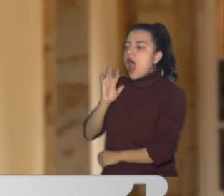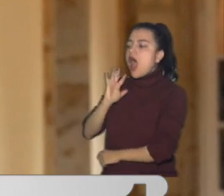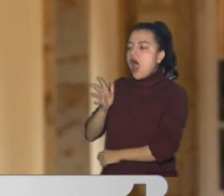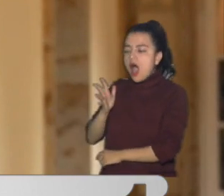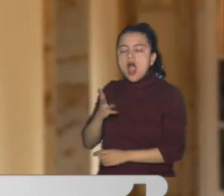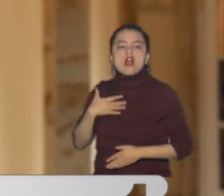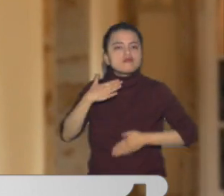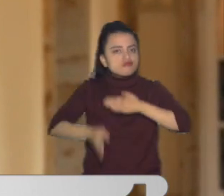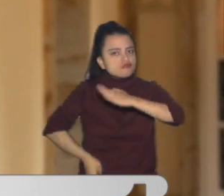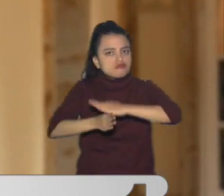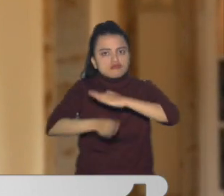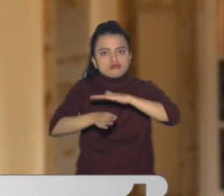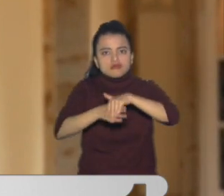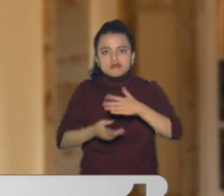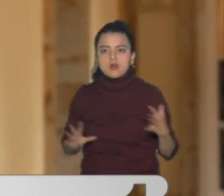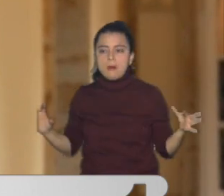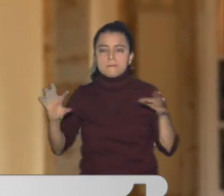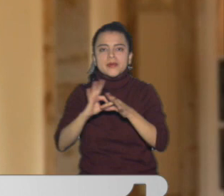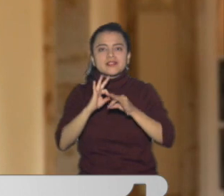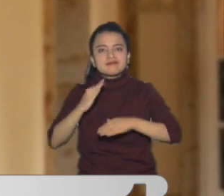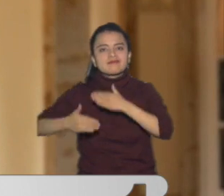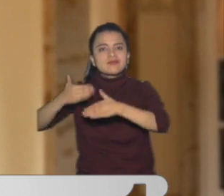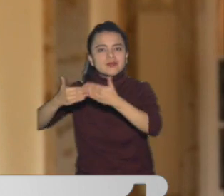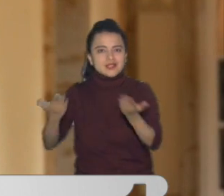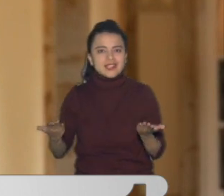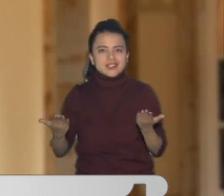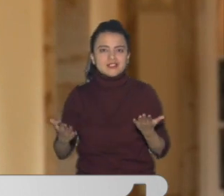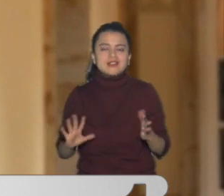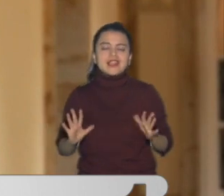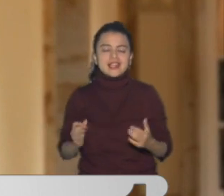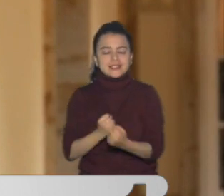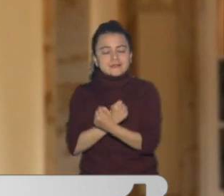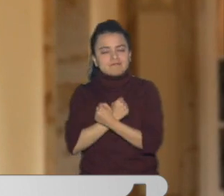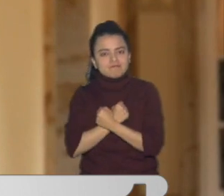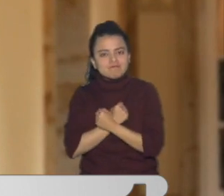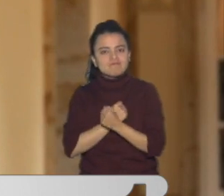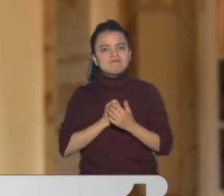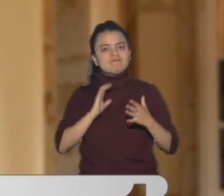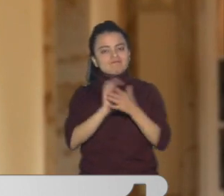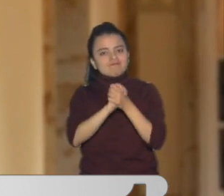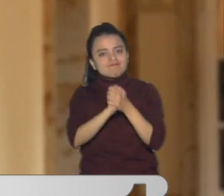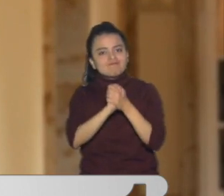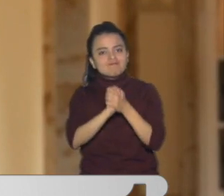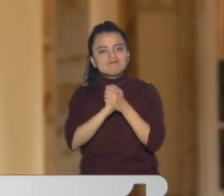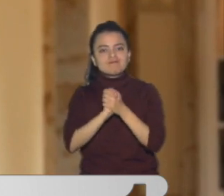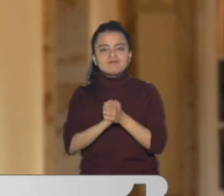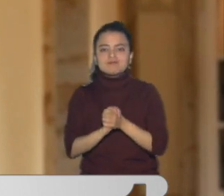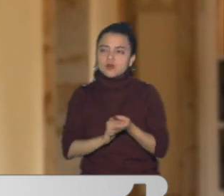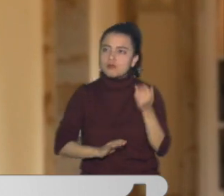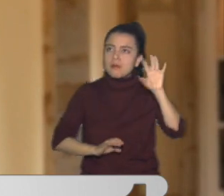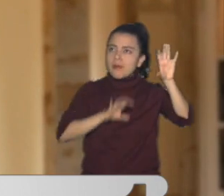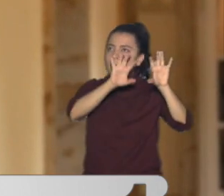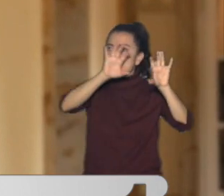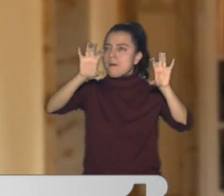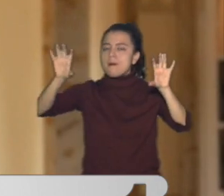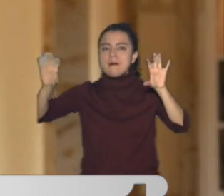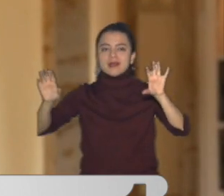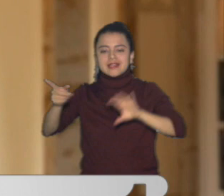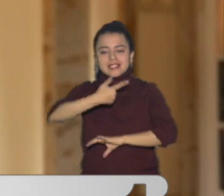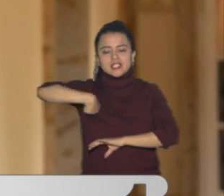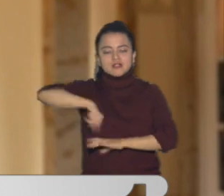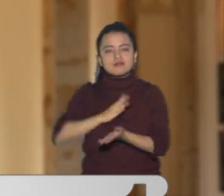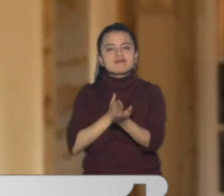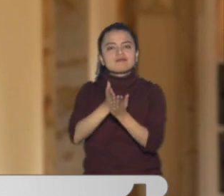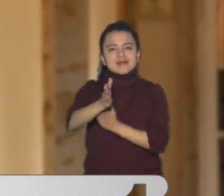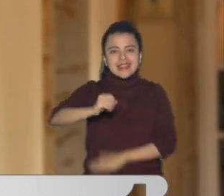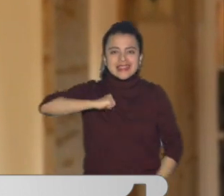visibilidad que le estamos dando al migrante, porque esto es algo que se basa en la fraternidad y la hermandad. Es una política de derechos humanos que debe perseverar en el